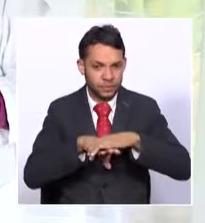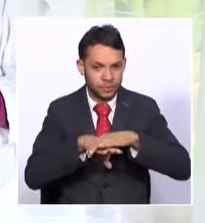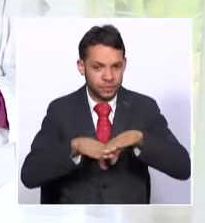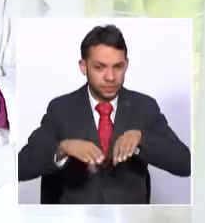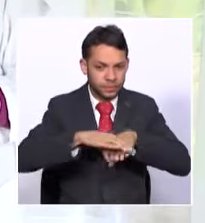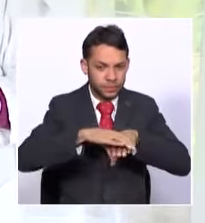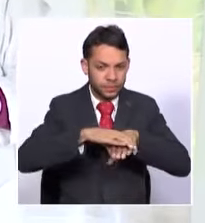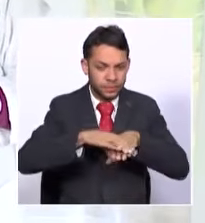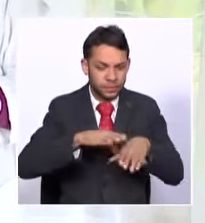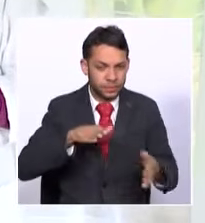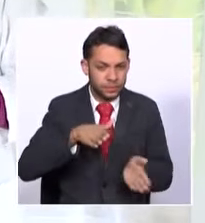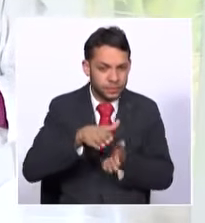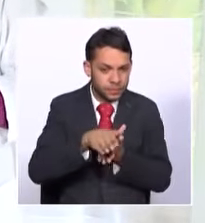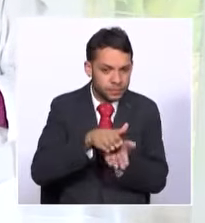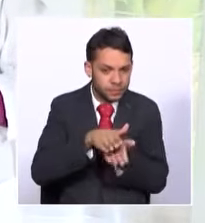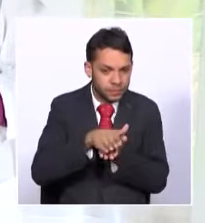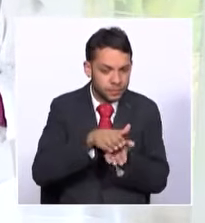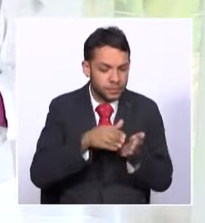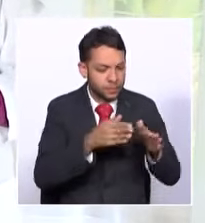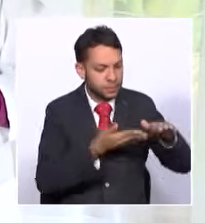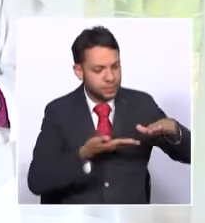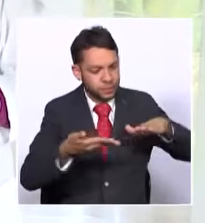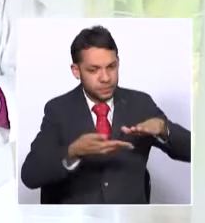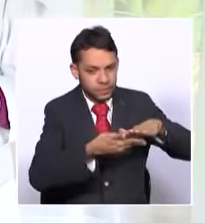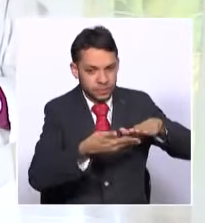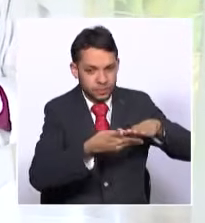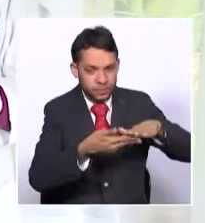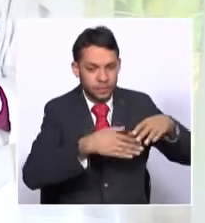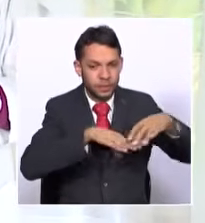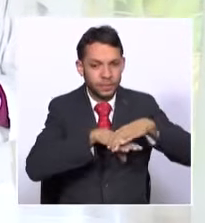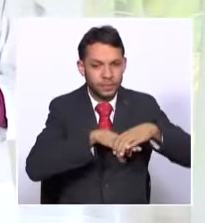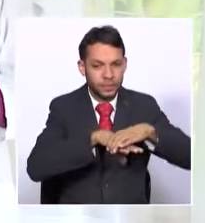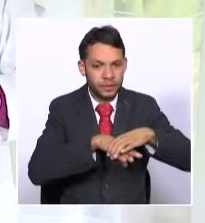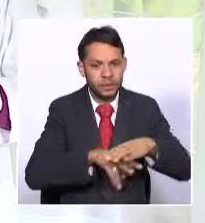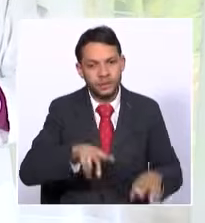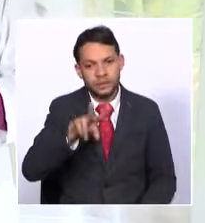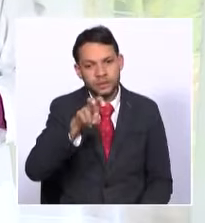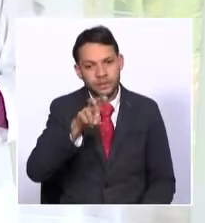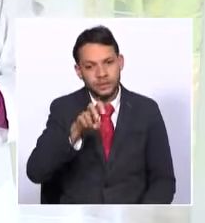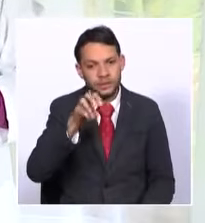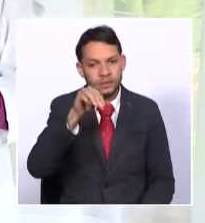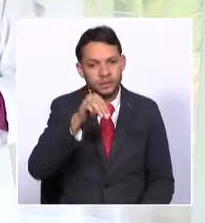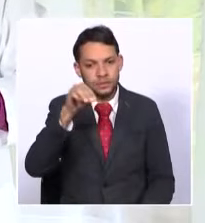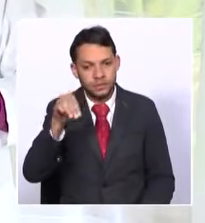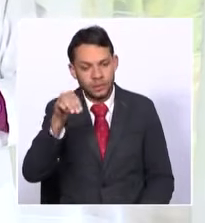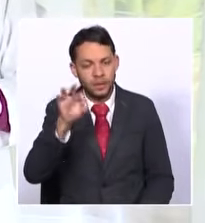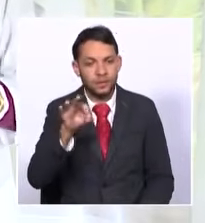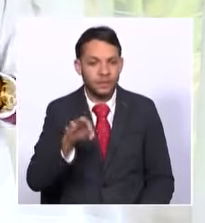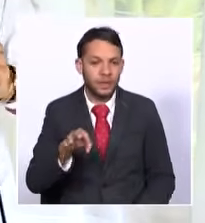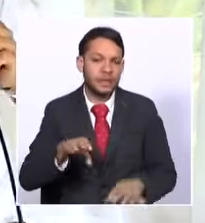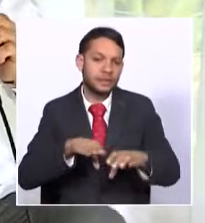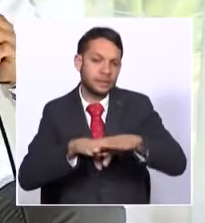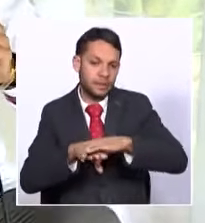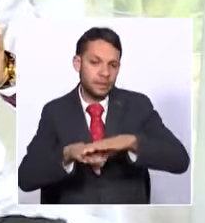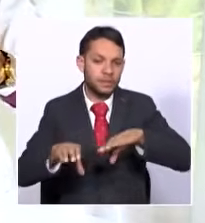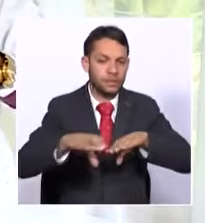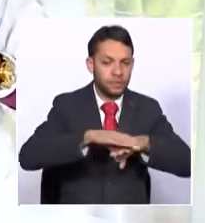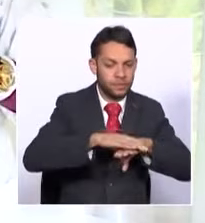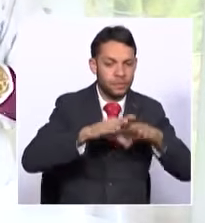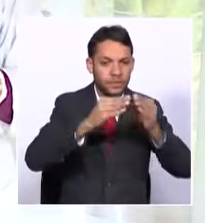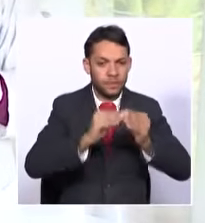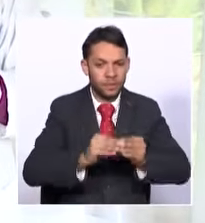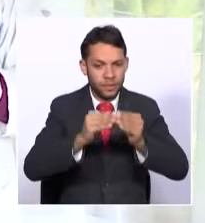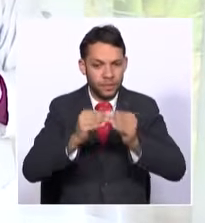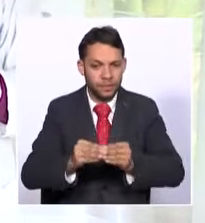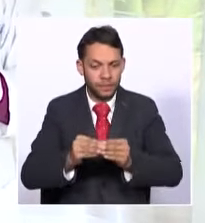zapato. Lo que nos digan los radiólogos, que lo tiene acortado 7 milímetros. Para un zapatero y ahí está, porque es que dentro del zapato no cabe